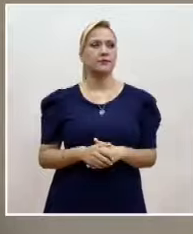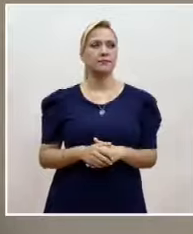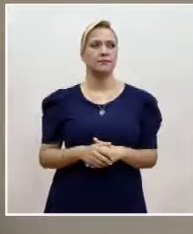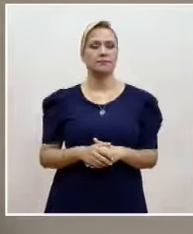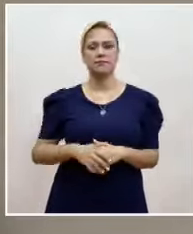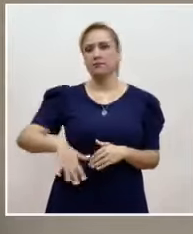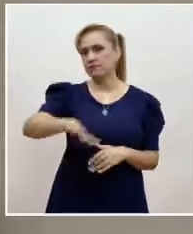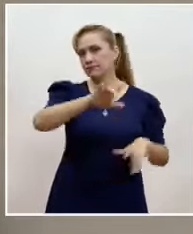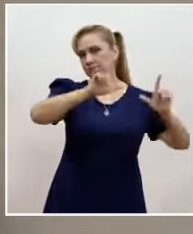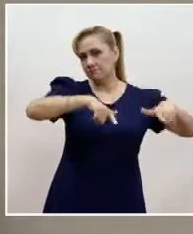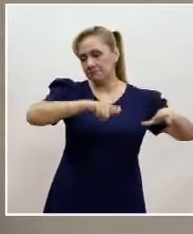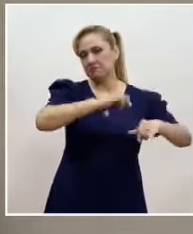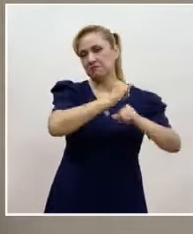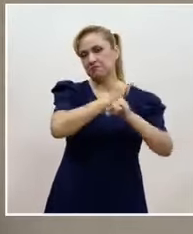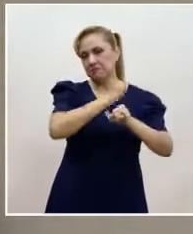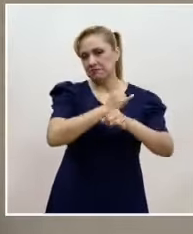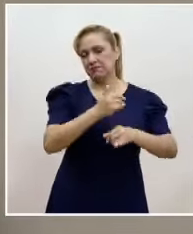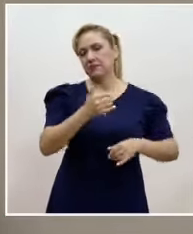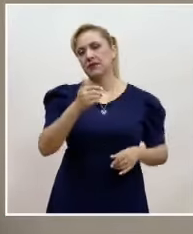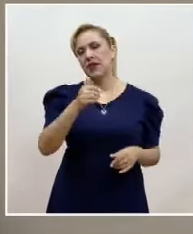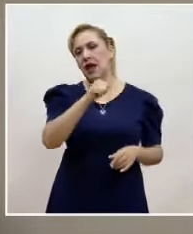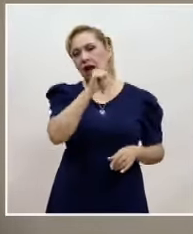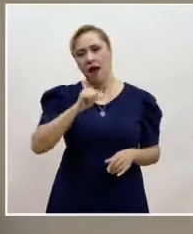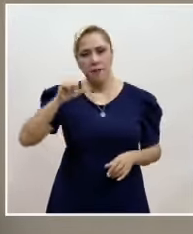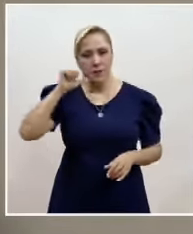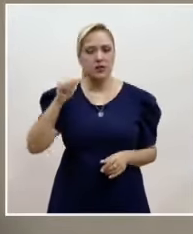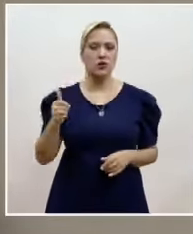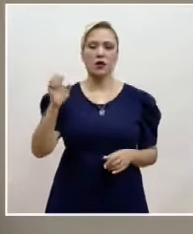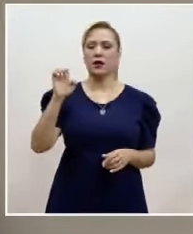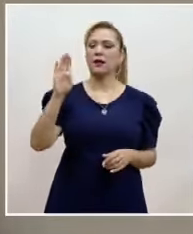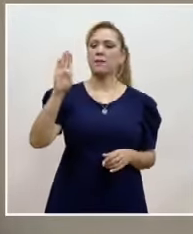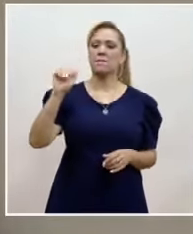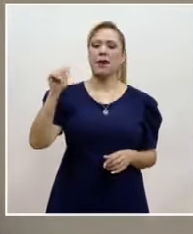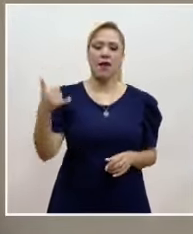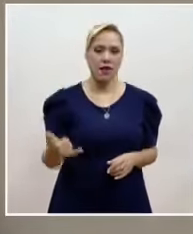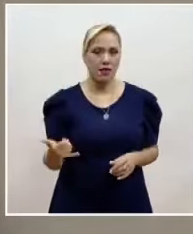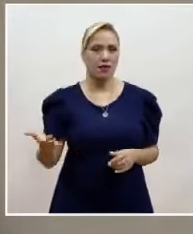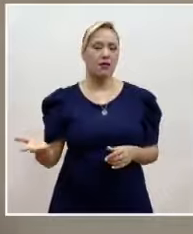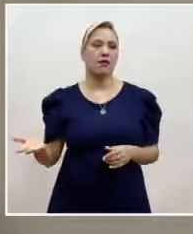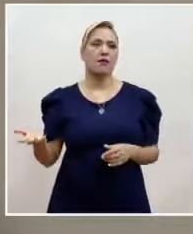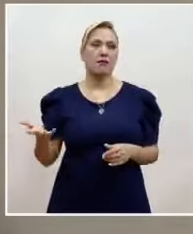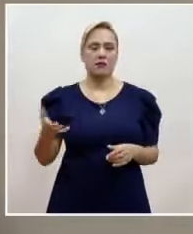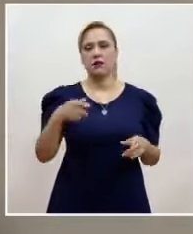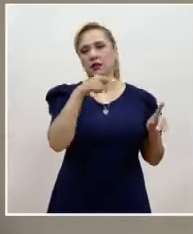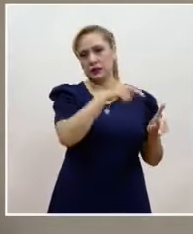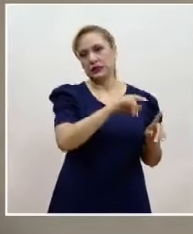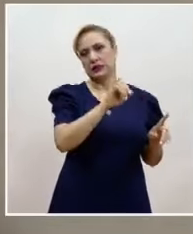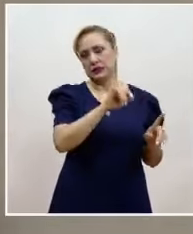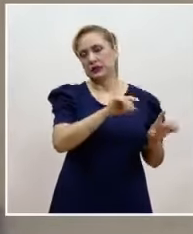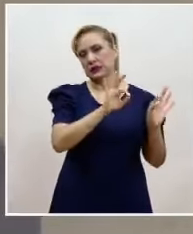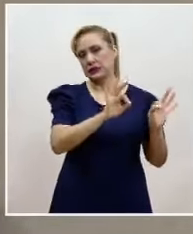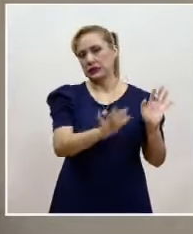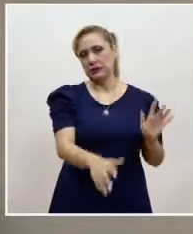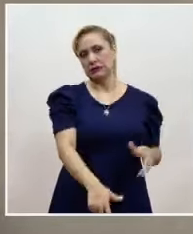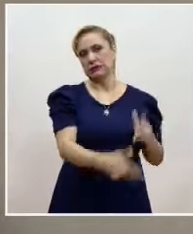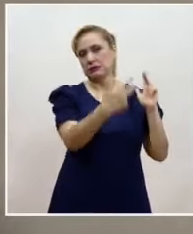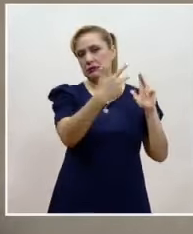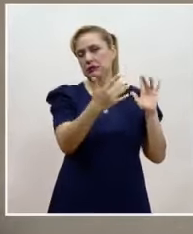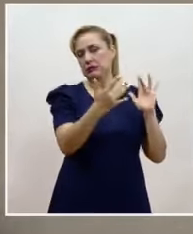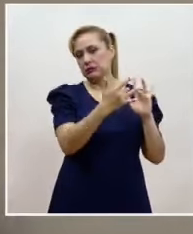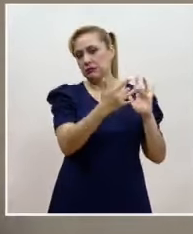en plataformas en línea como eBay, como Amazon, ¿no? Que también están regulados, o sea, que estos sí están, digamos, pensados para ser totalmente en línea.